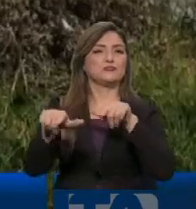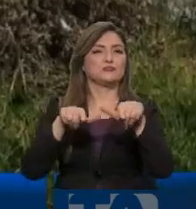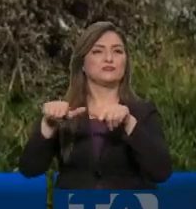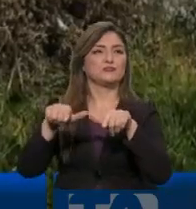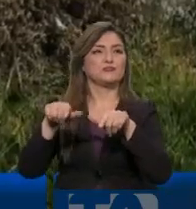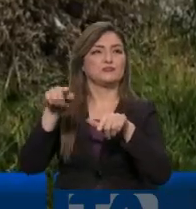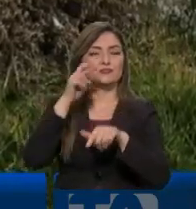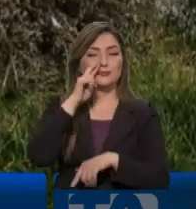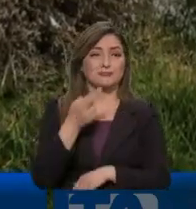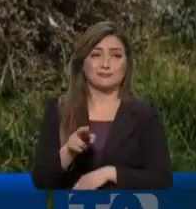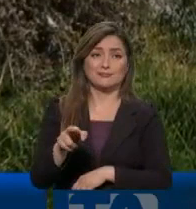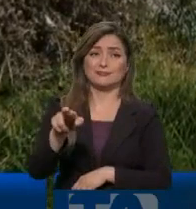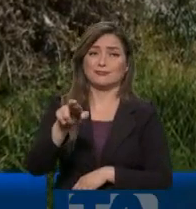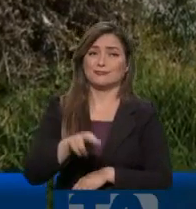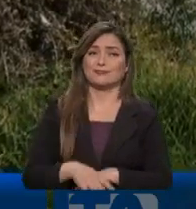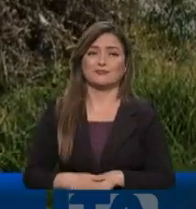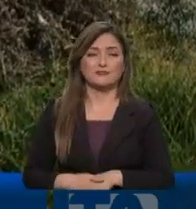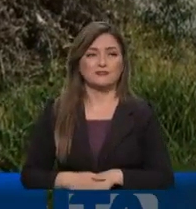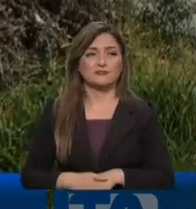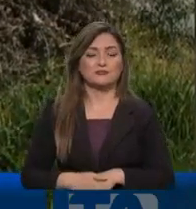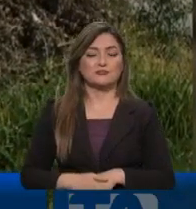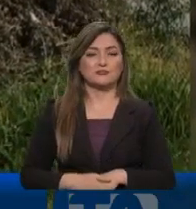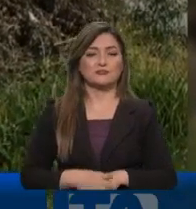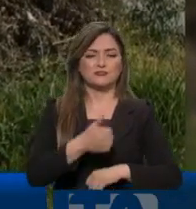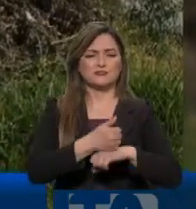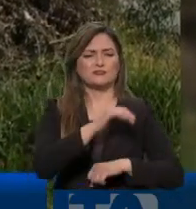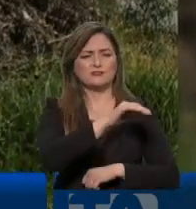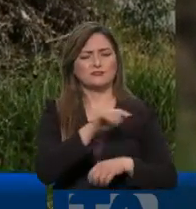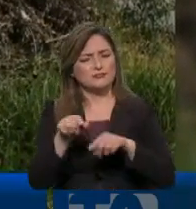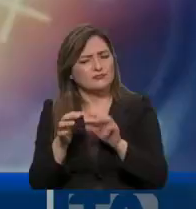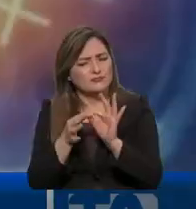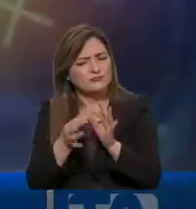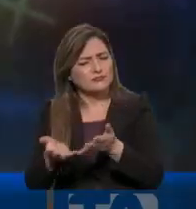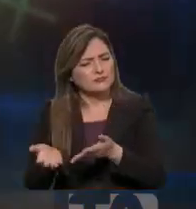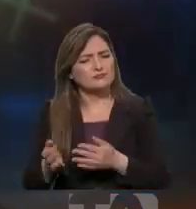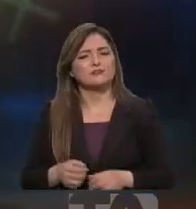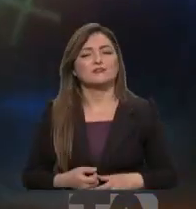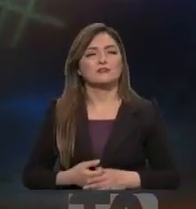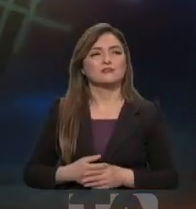existe presencia de roedores. Los vecinos solicitan a la autoridad competente la rehabilitación del lugar.